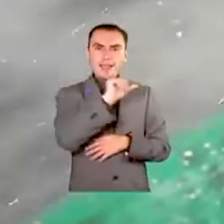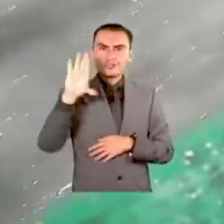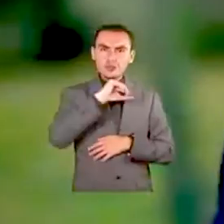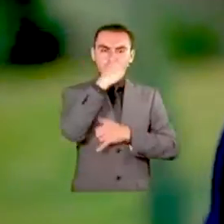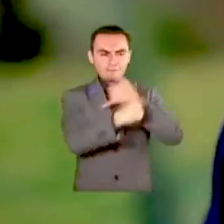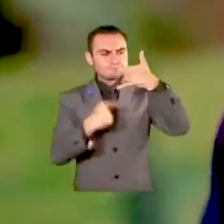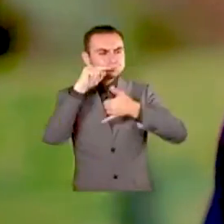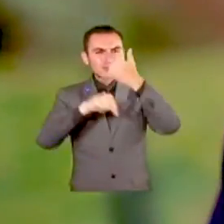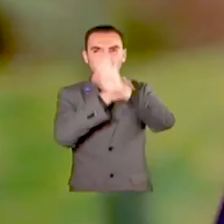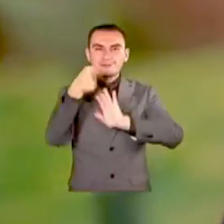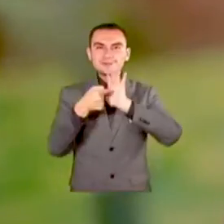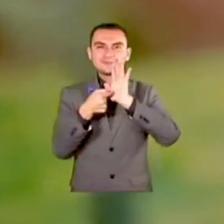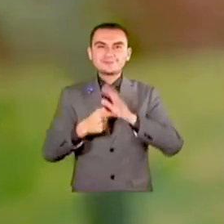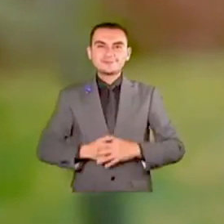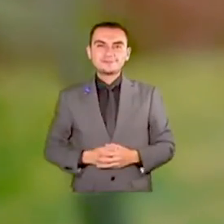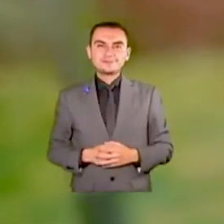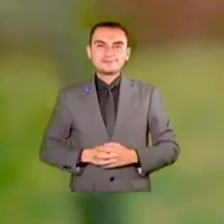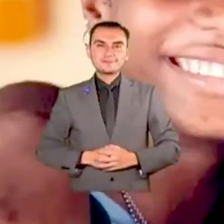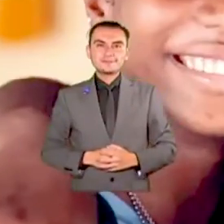país.